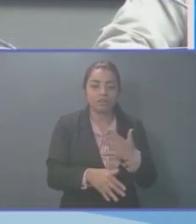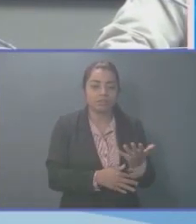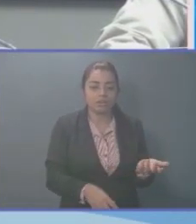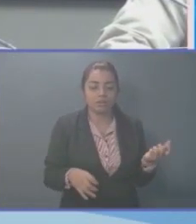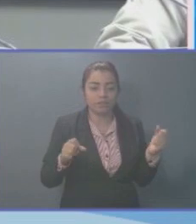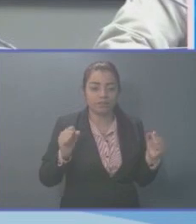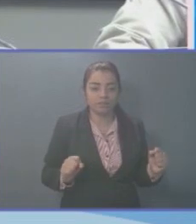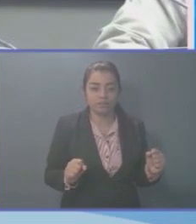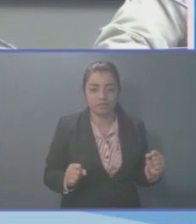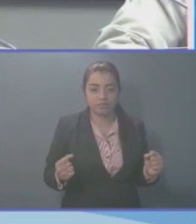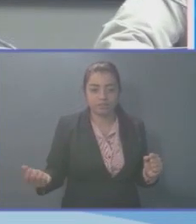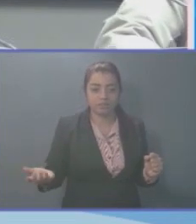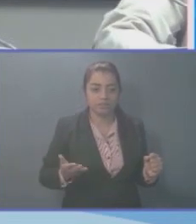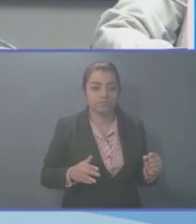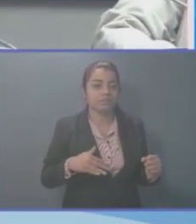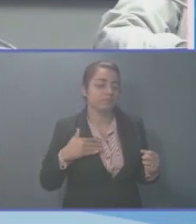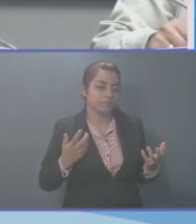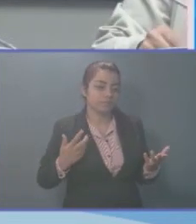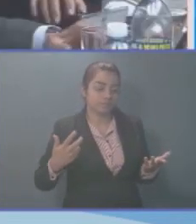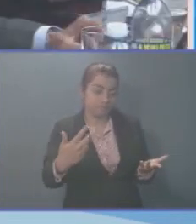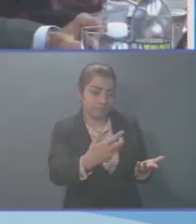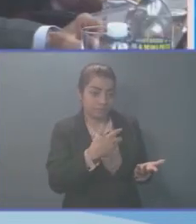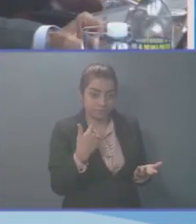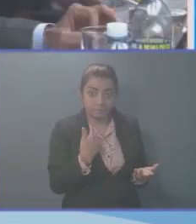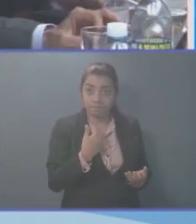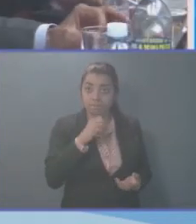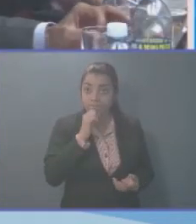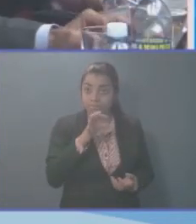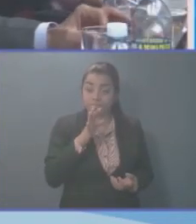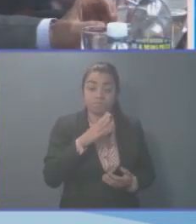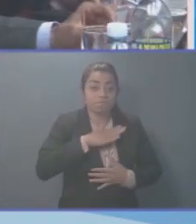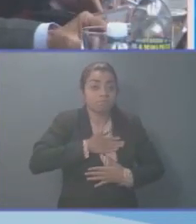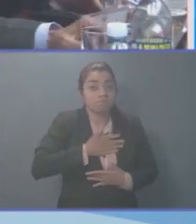¿verdad? Nosotros reiteramos que estamos en la